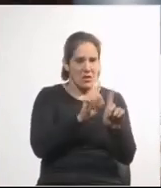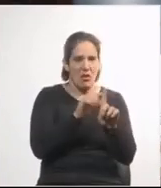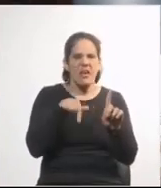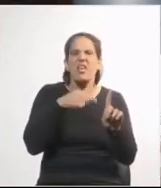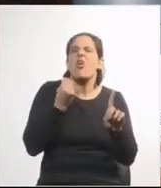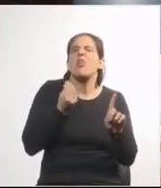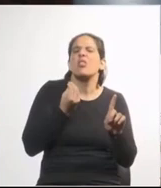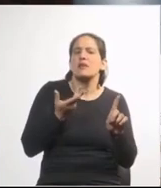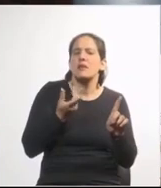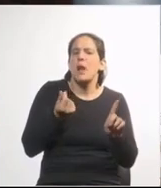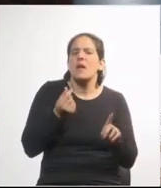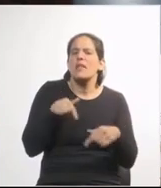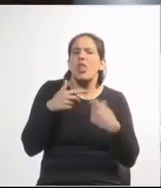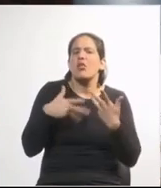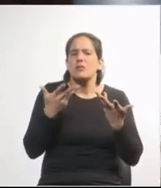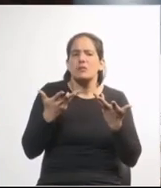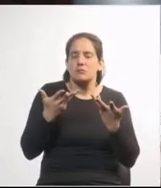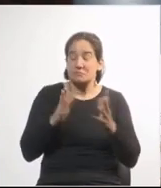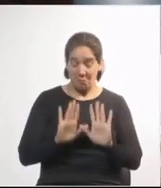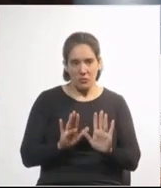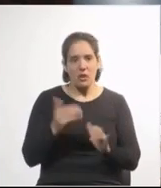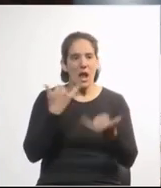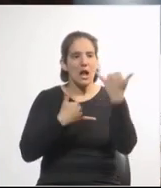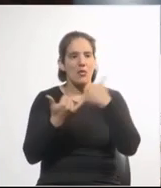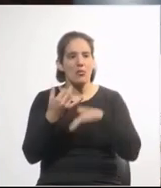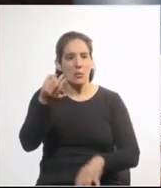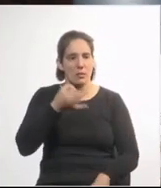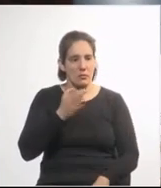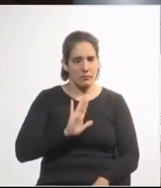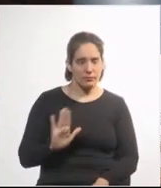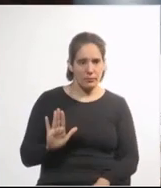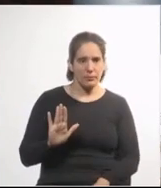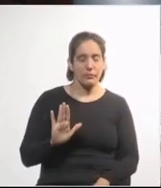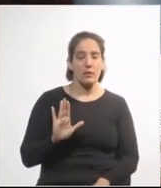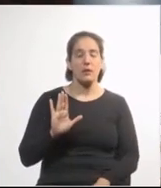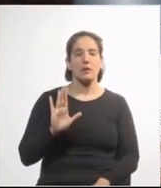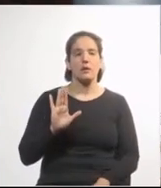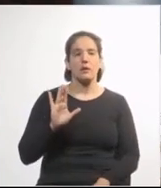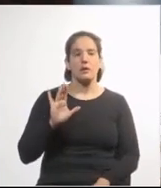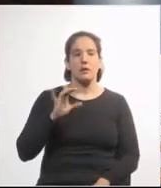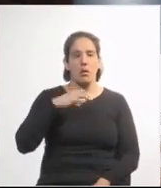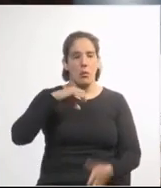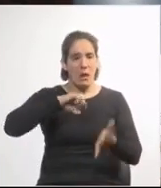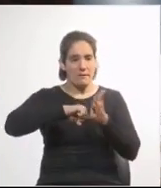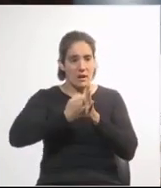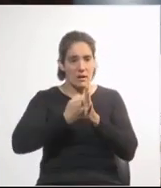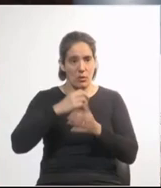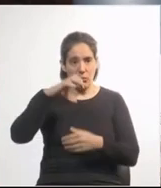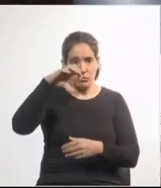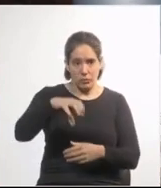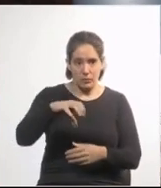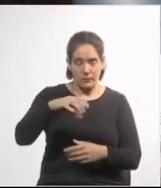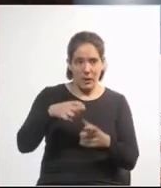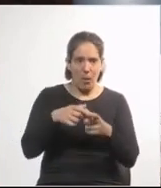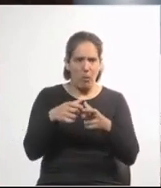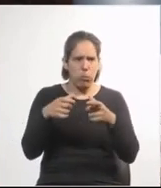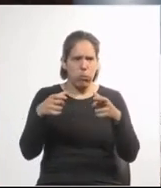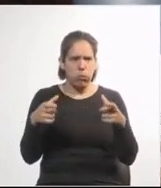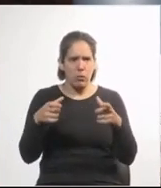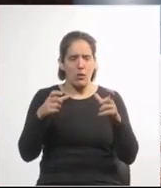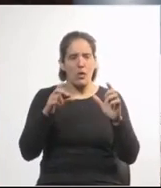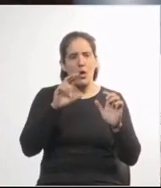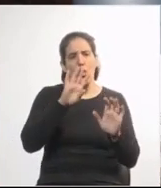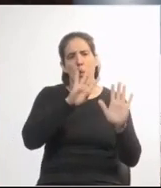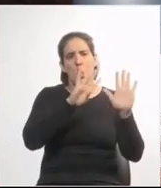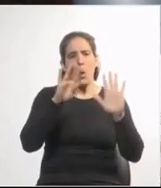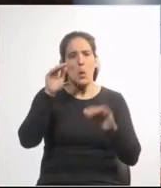uruguayos. Dice el informe, las colocaciones en el sistema bancario, ¿verdad?, crecieron en